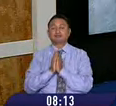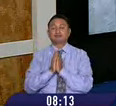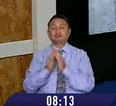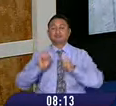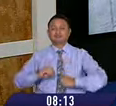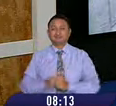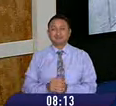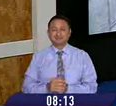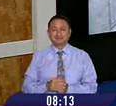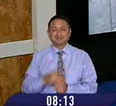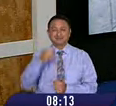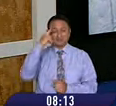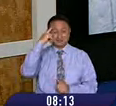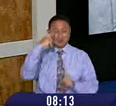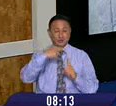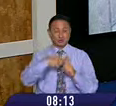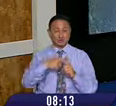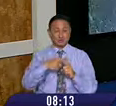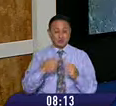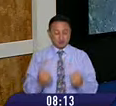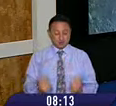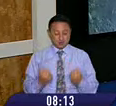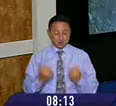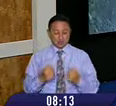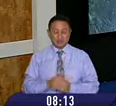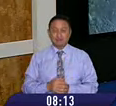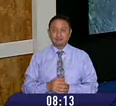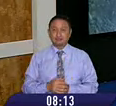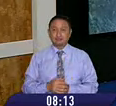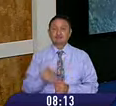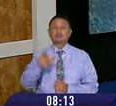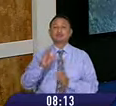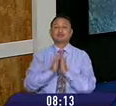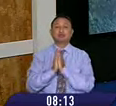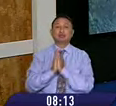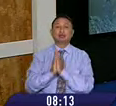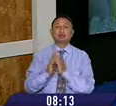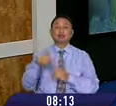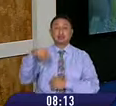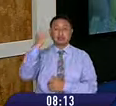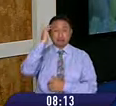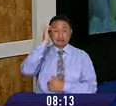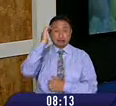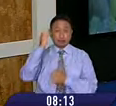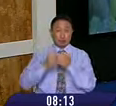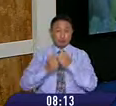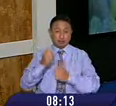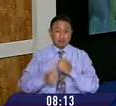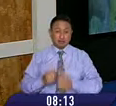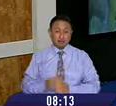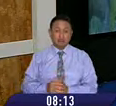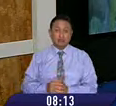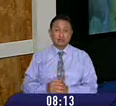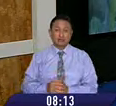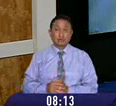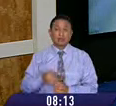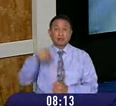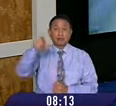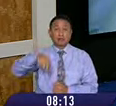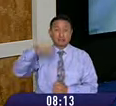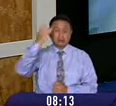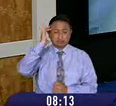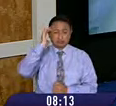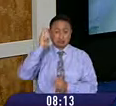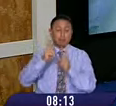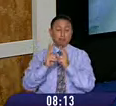con mucha buena energía, con positivismo, para que los pedidos, los dolores de cabeza, lo que les tiene con sufrimiento